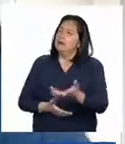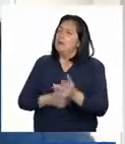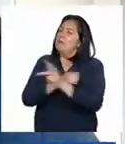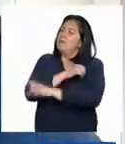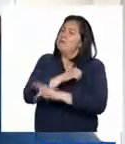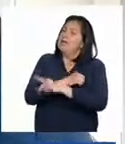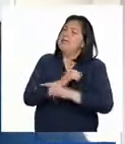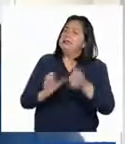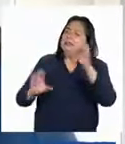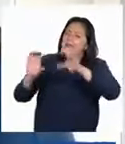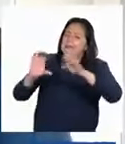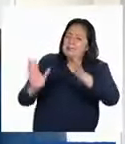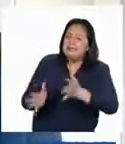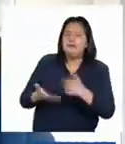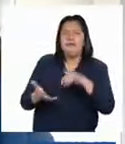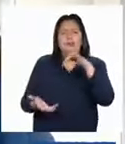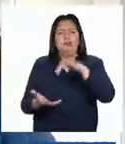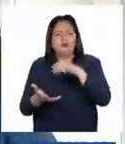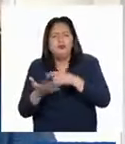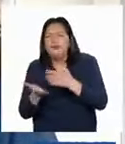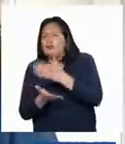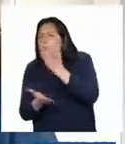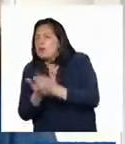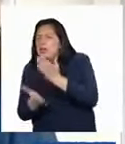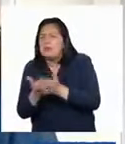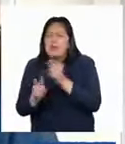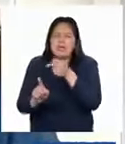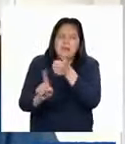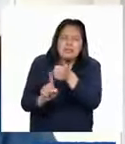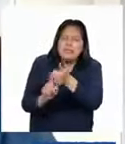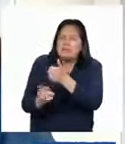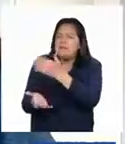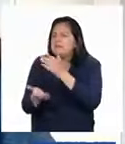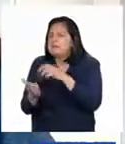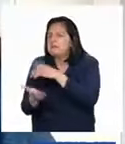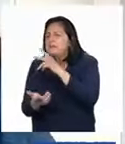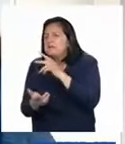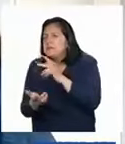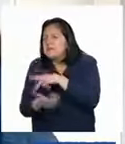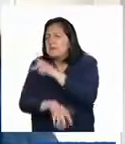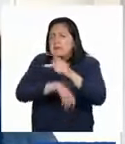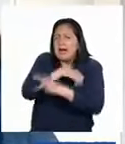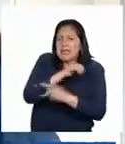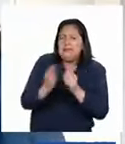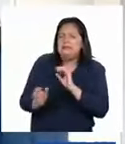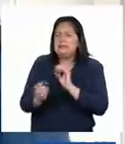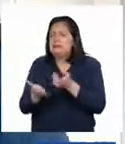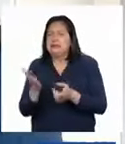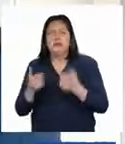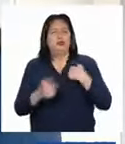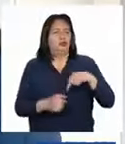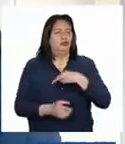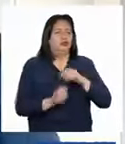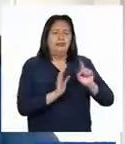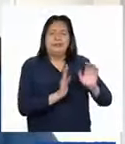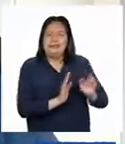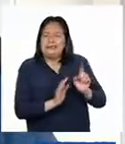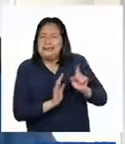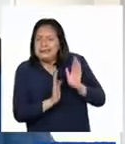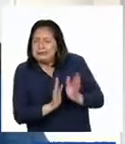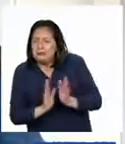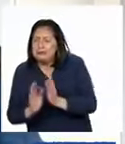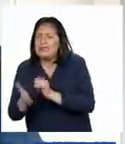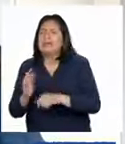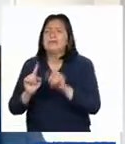los científicos estudian los problemas del propio país. Eso necesitamos. Necesitamos organizar las preguntas y